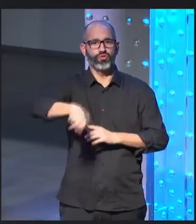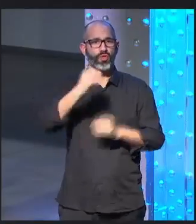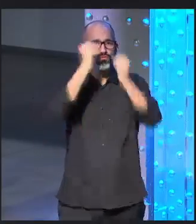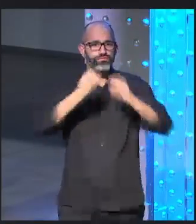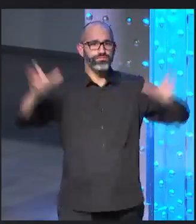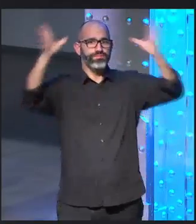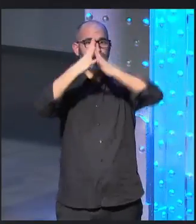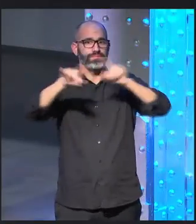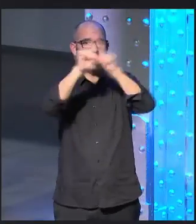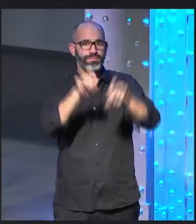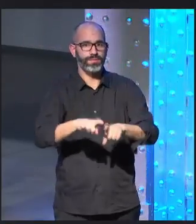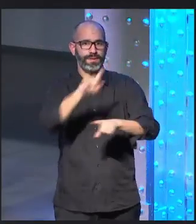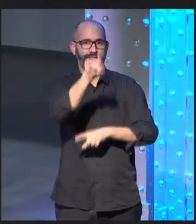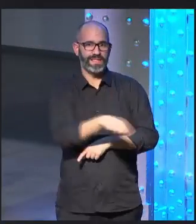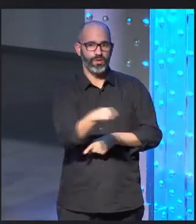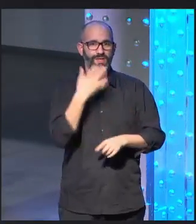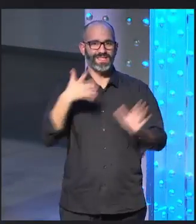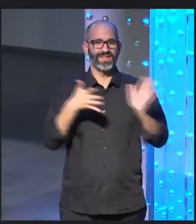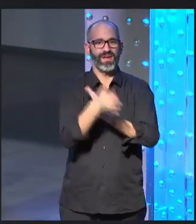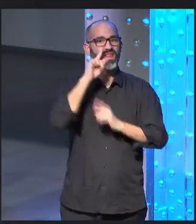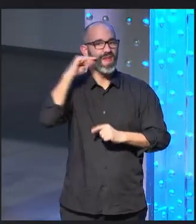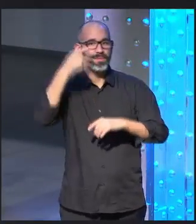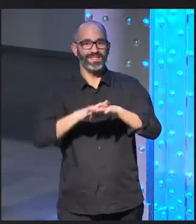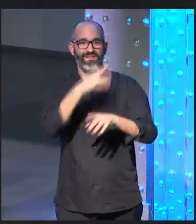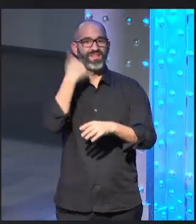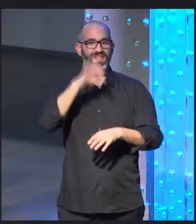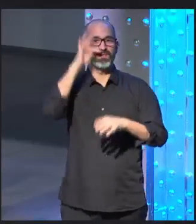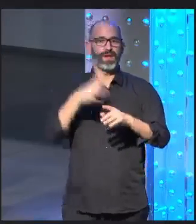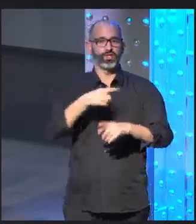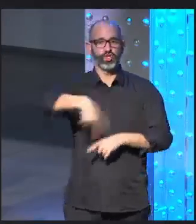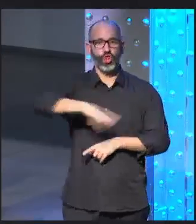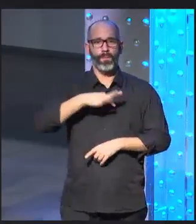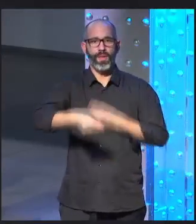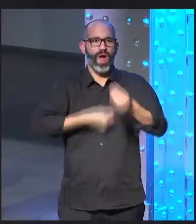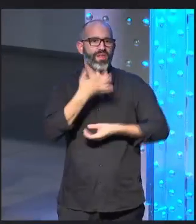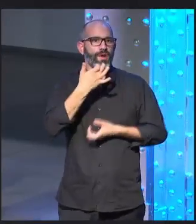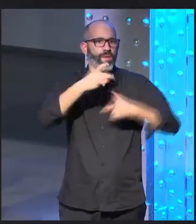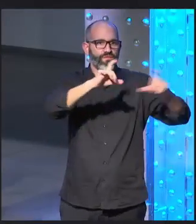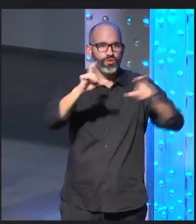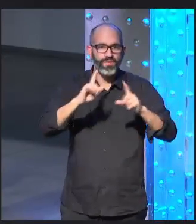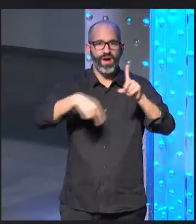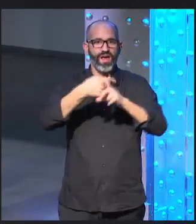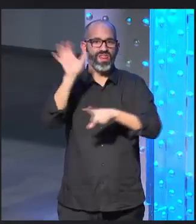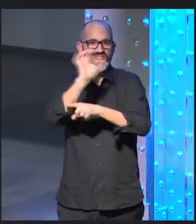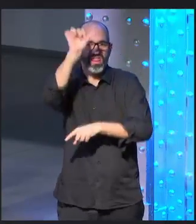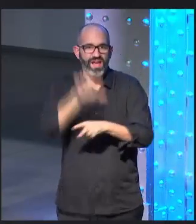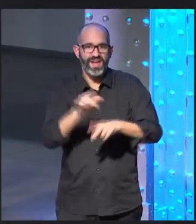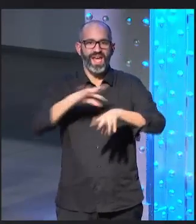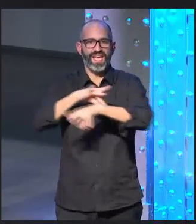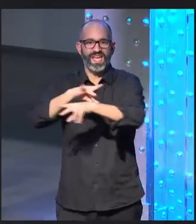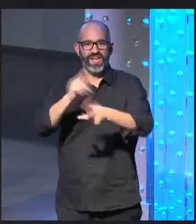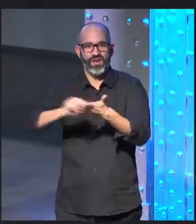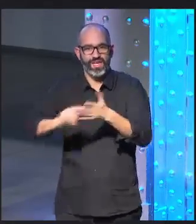podemos hacer de todo, ¿no? Sería más el Leonardo da Vinci del fin de semana, que es capaz de ser fotógrafo, cineasta,